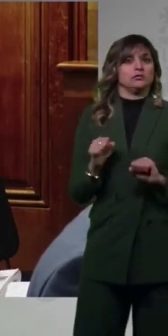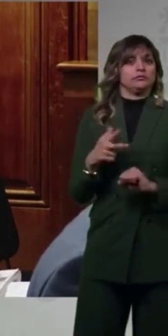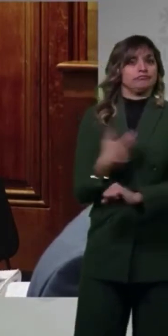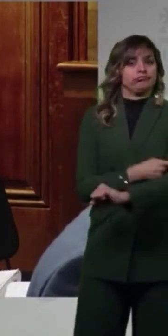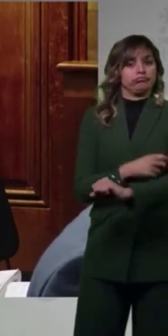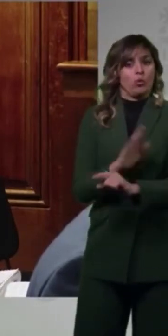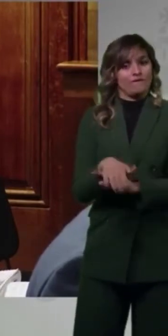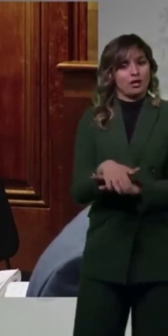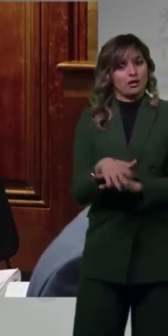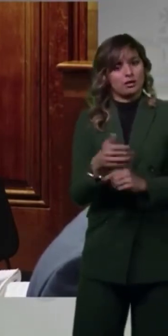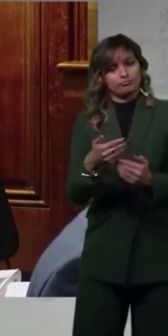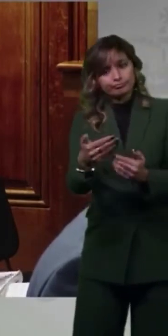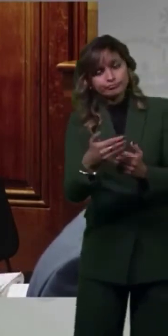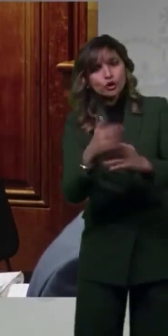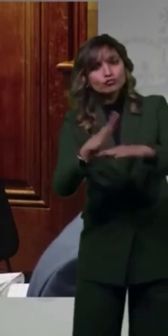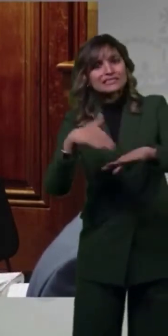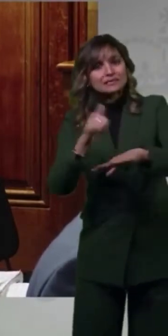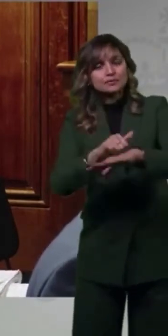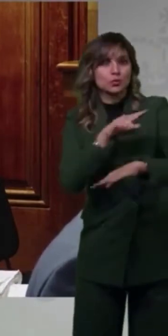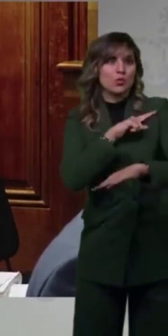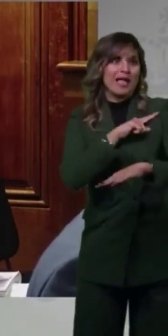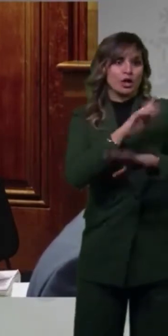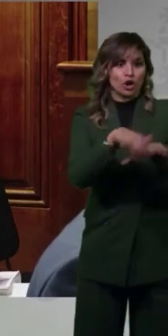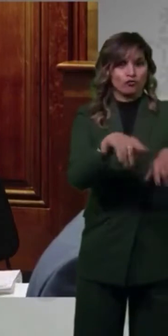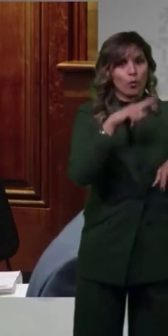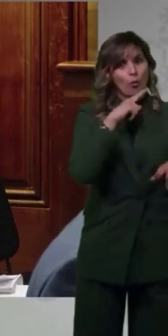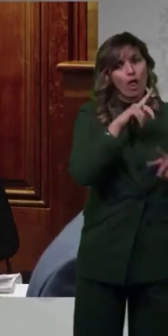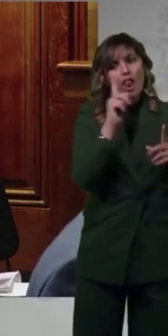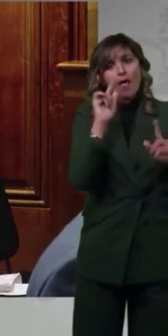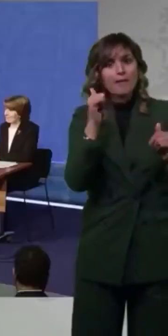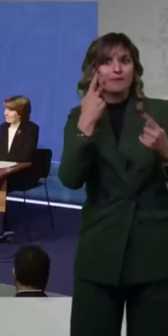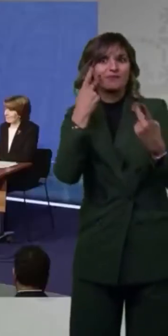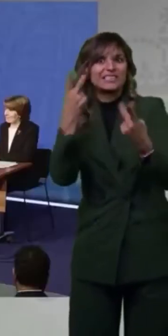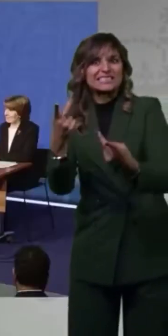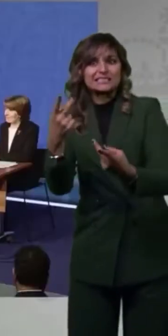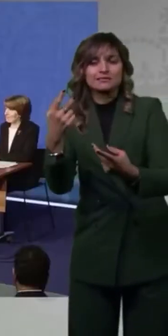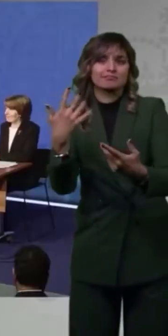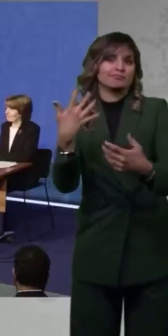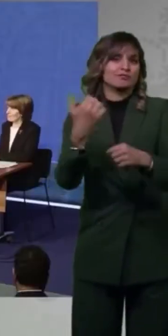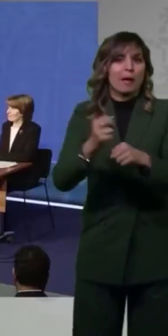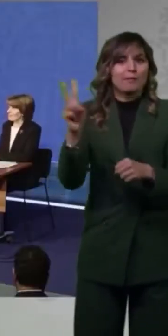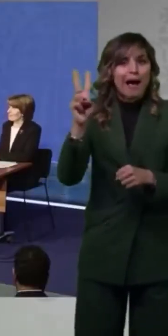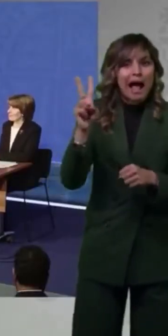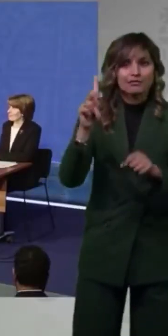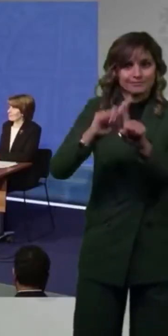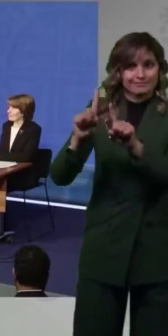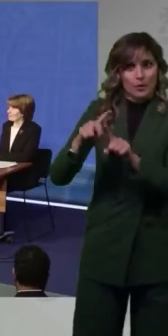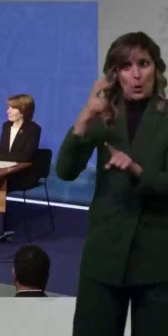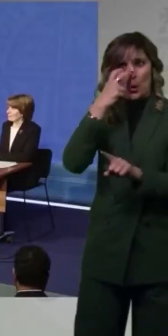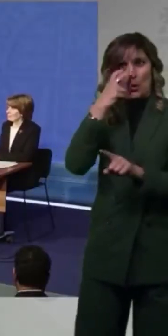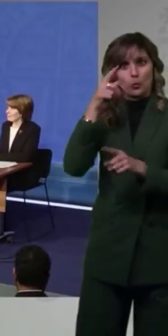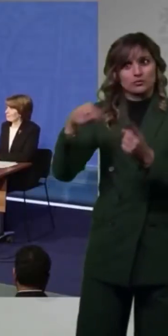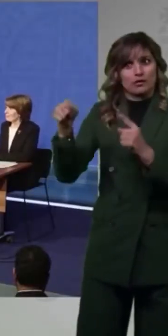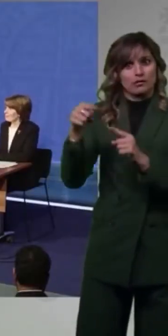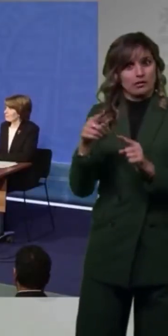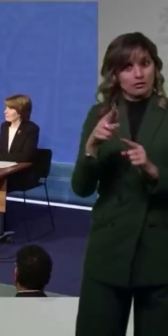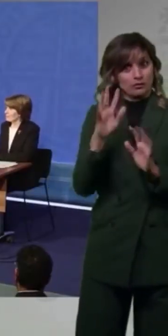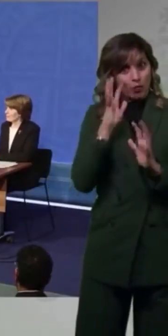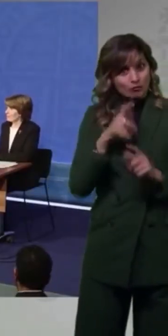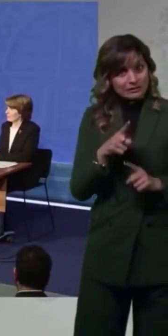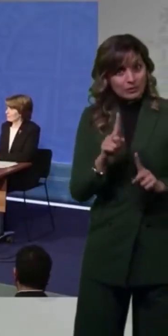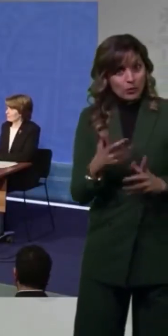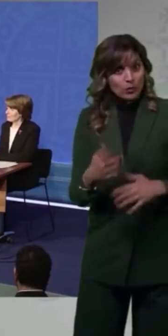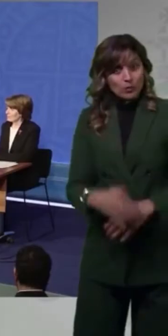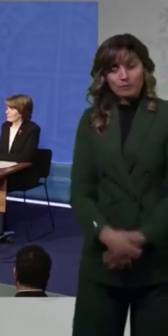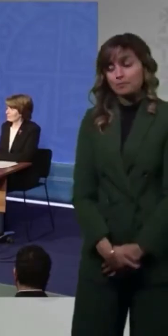el refuerzo brindaba más del 90% de protección contra el cob y 19 sintomático para personas de 50 años o